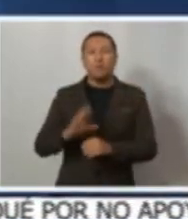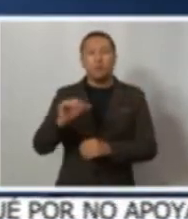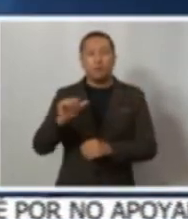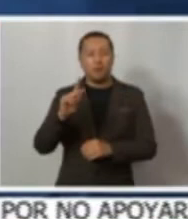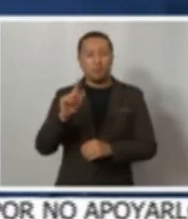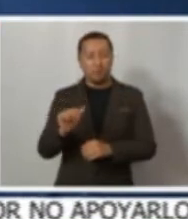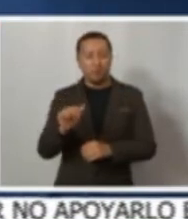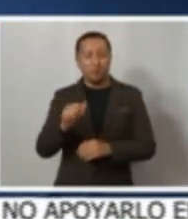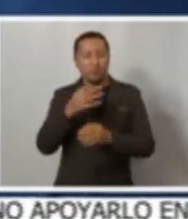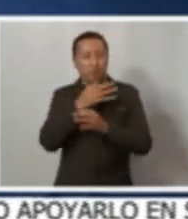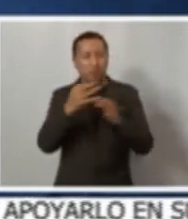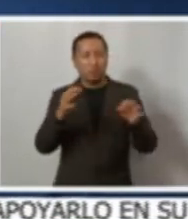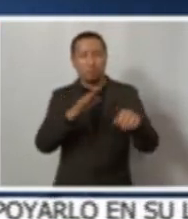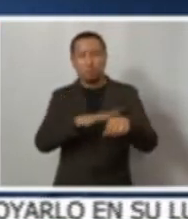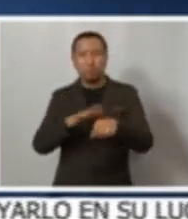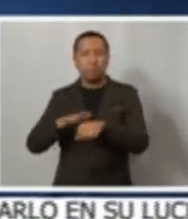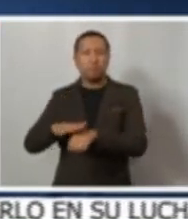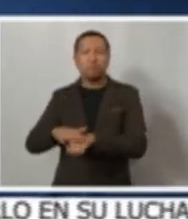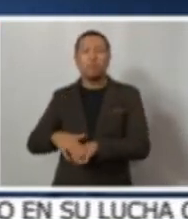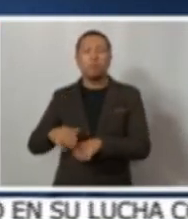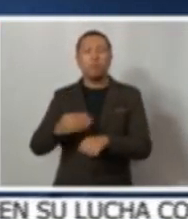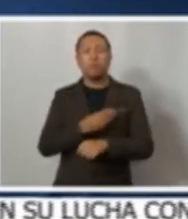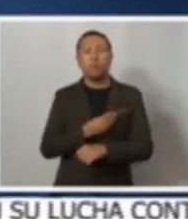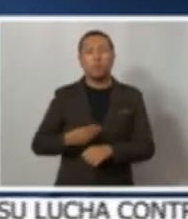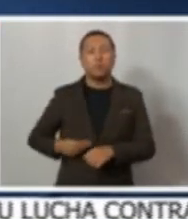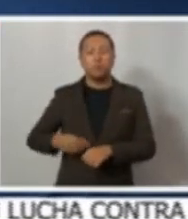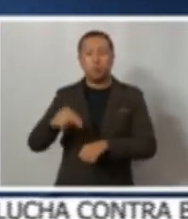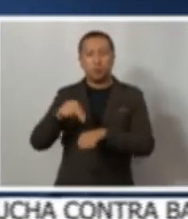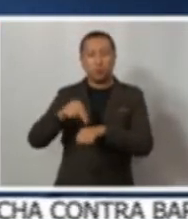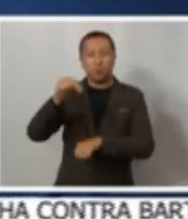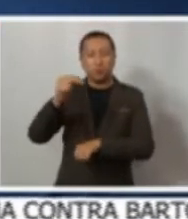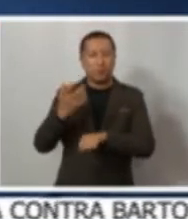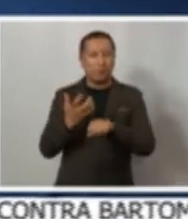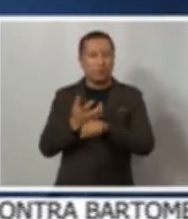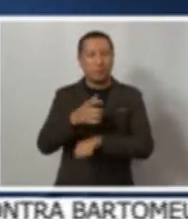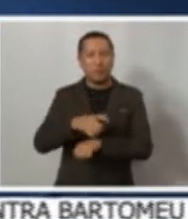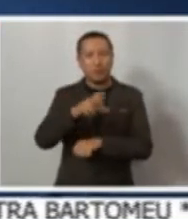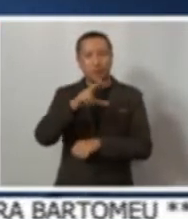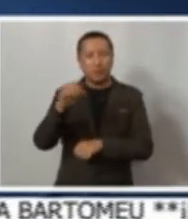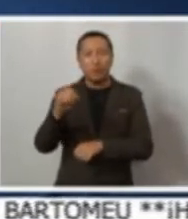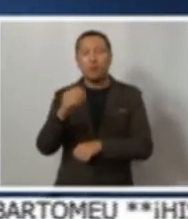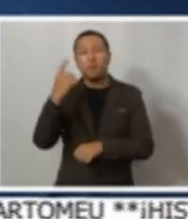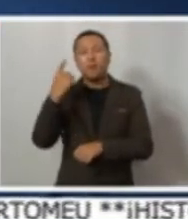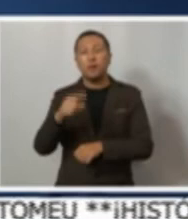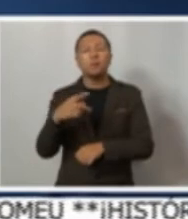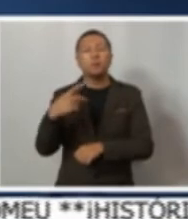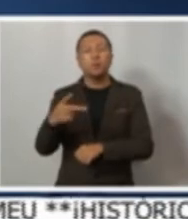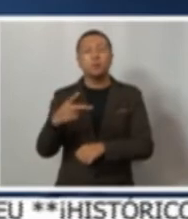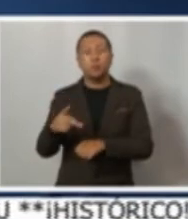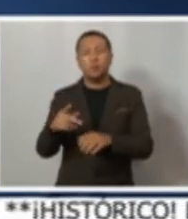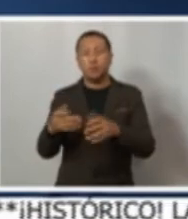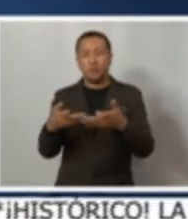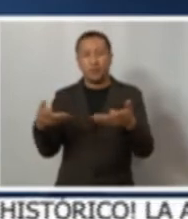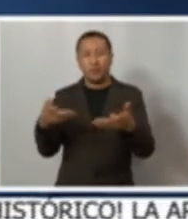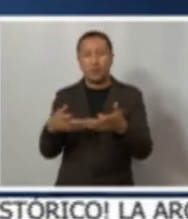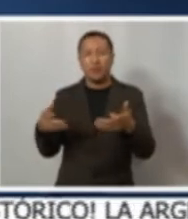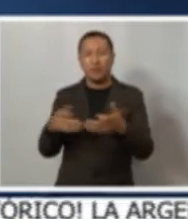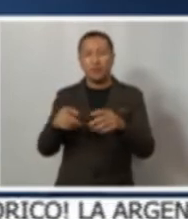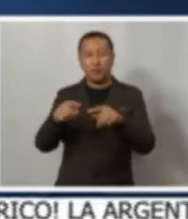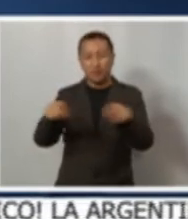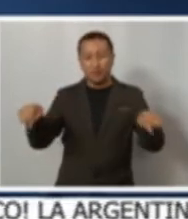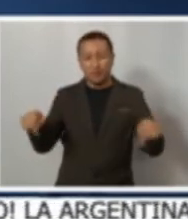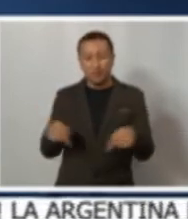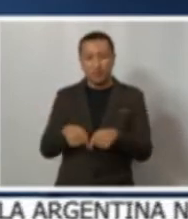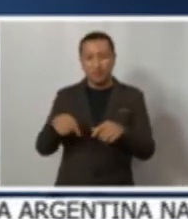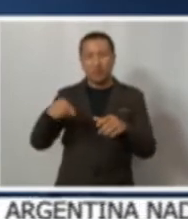general, principalmente a los municipios del norte de Quintana Roo, para que en su momento almacenaran agua potable en cisternas y tinacos, además de hacer uso